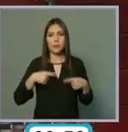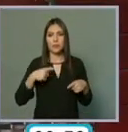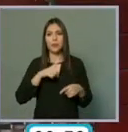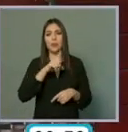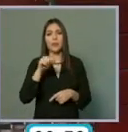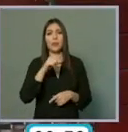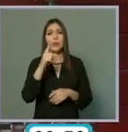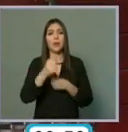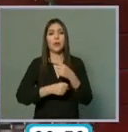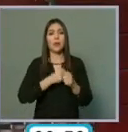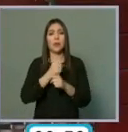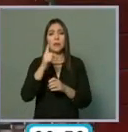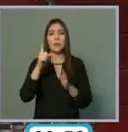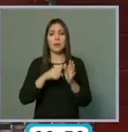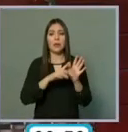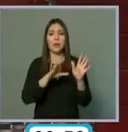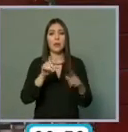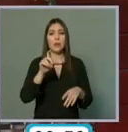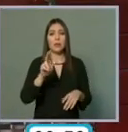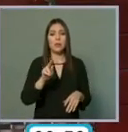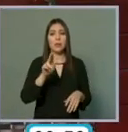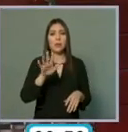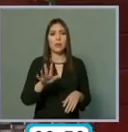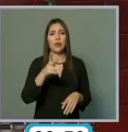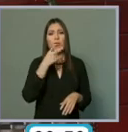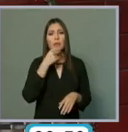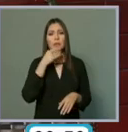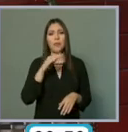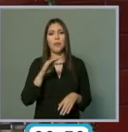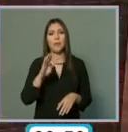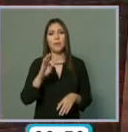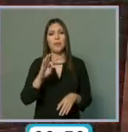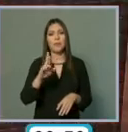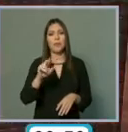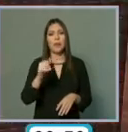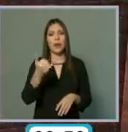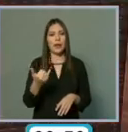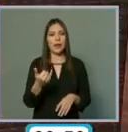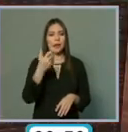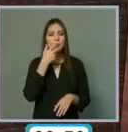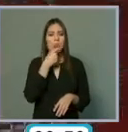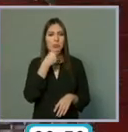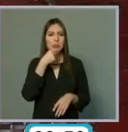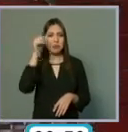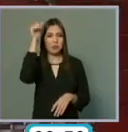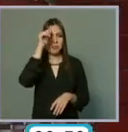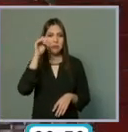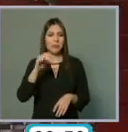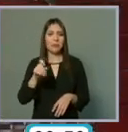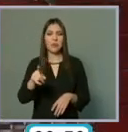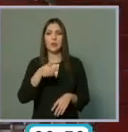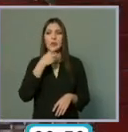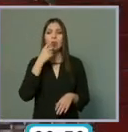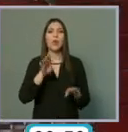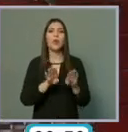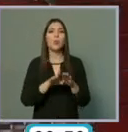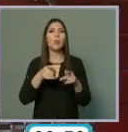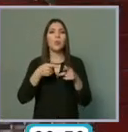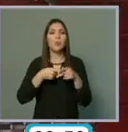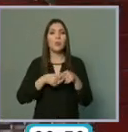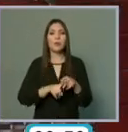en 1585, Fray Bernardino de Sahagún, fíjate estas palabras, que por ahí podría venir el origen del